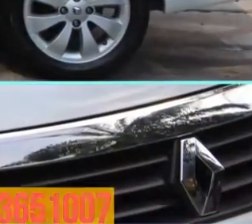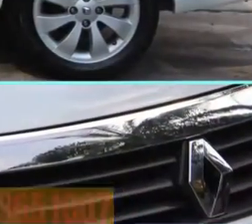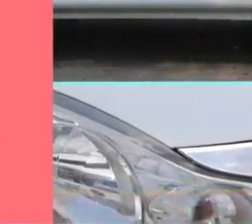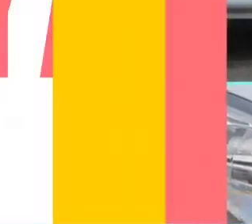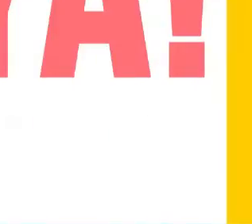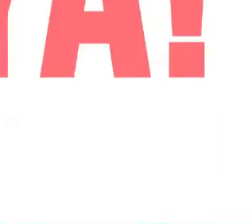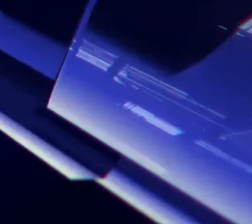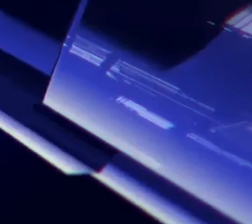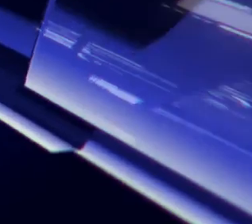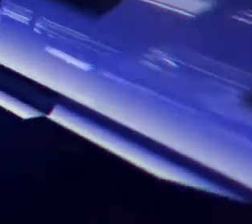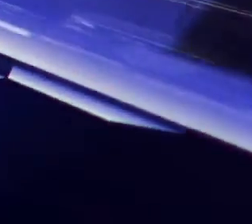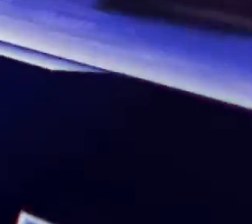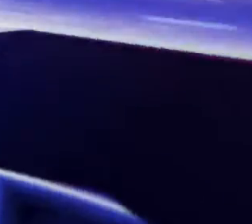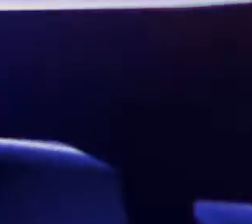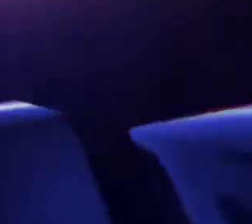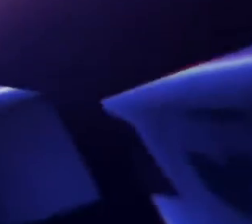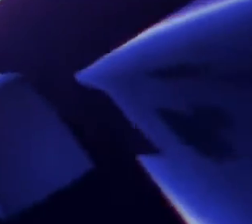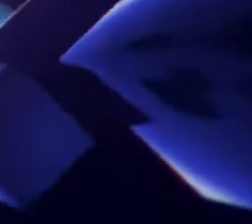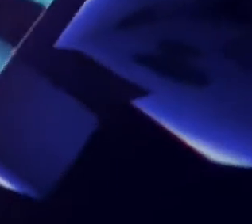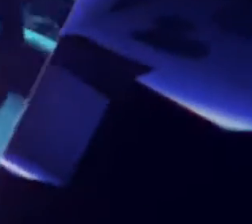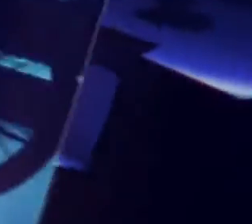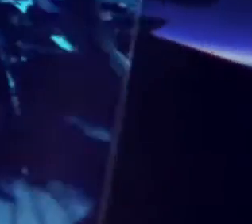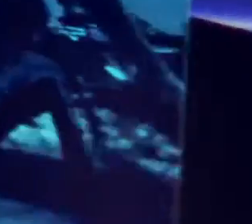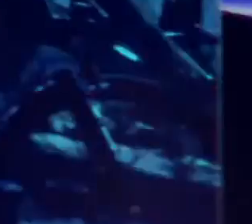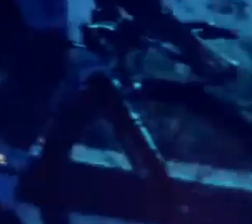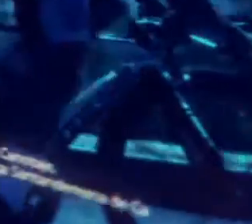317-365-1007. Llama ya.